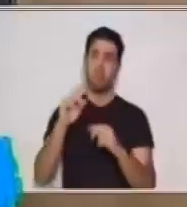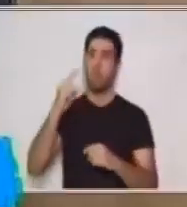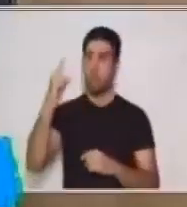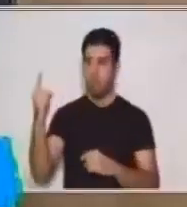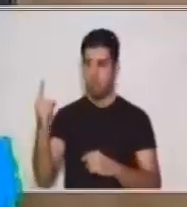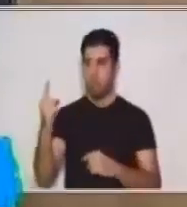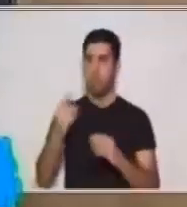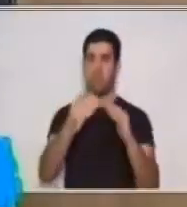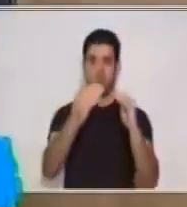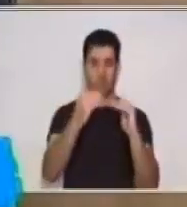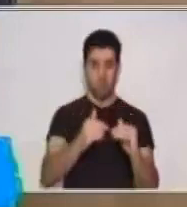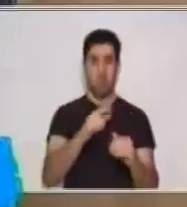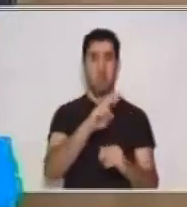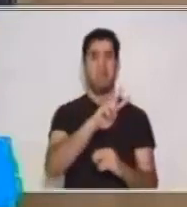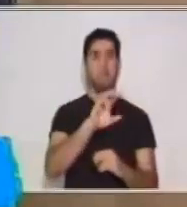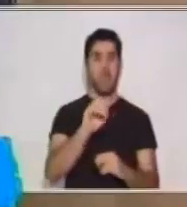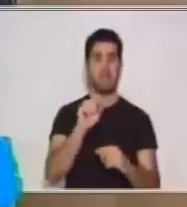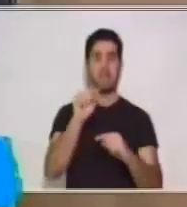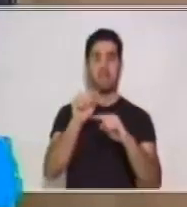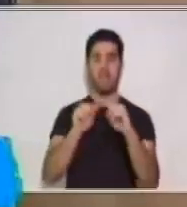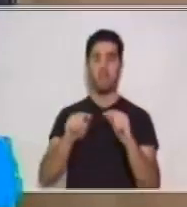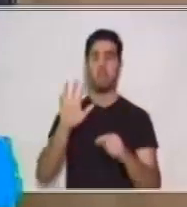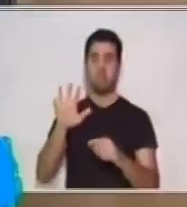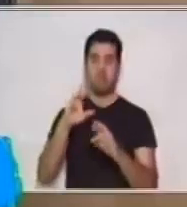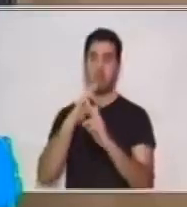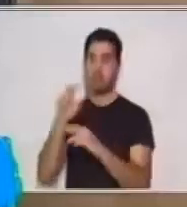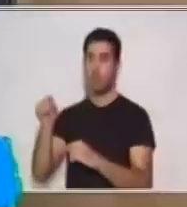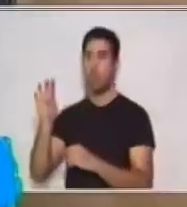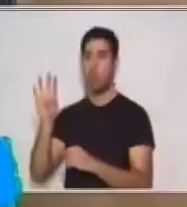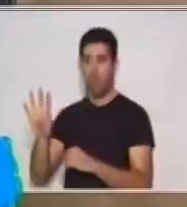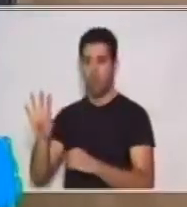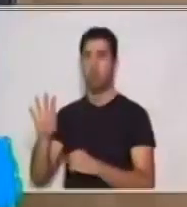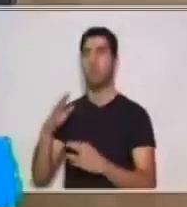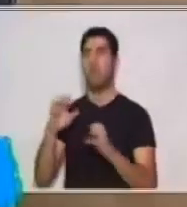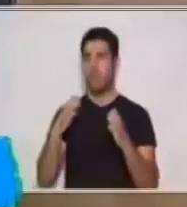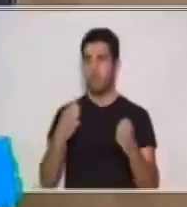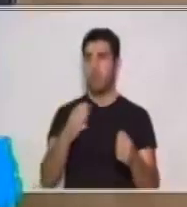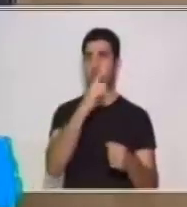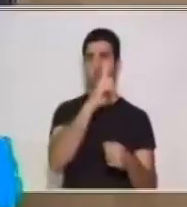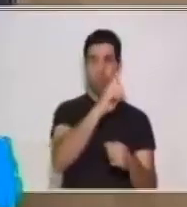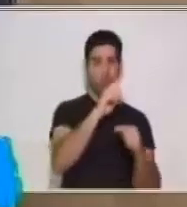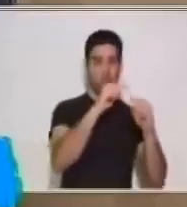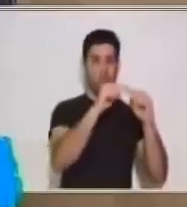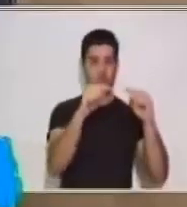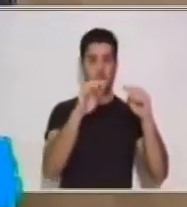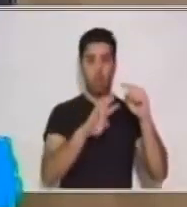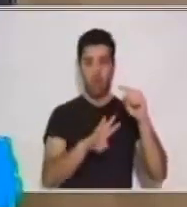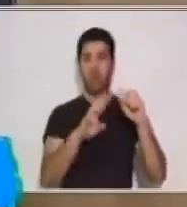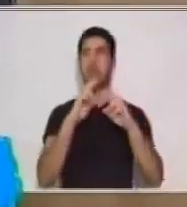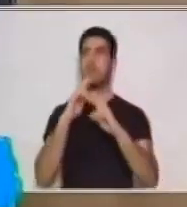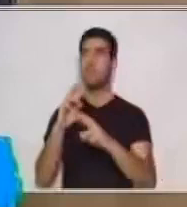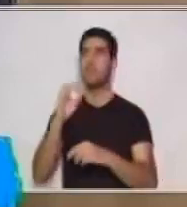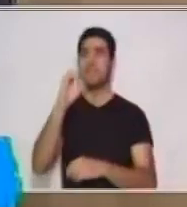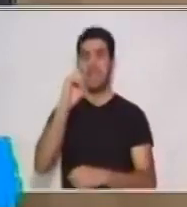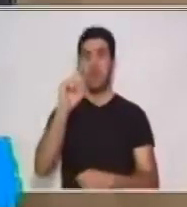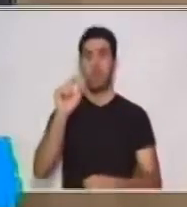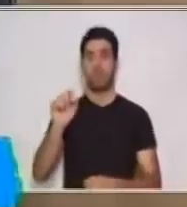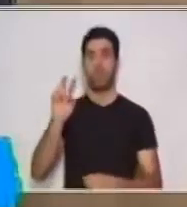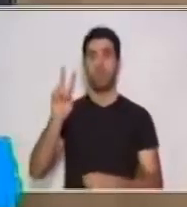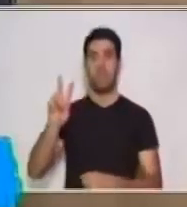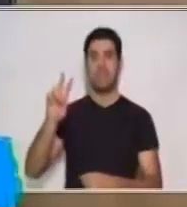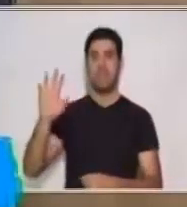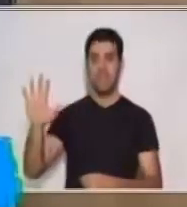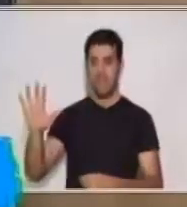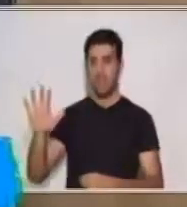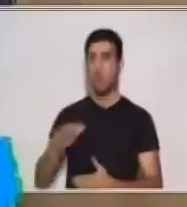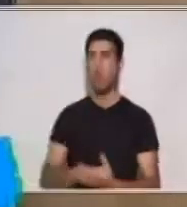divido 1 dentro de 4, mi resultado es 0.25 y ese